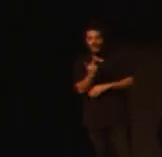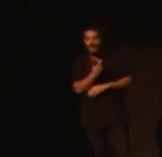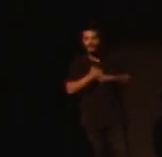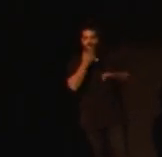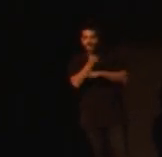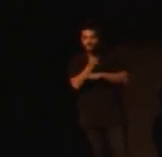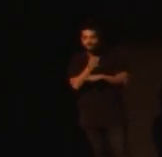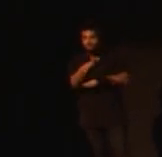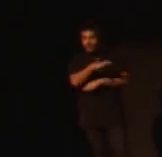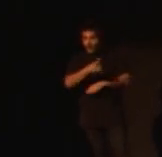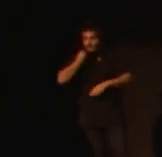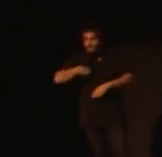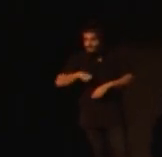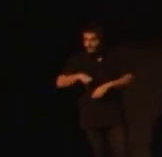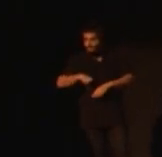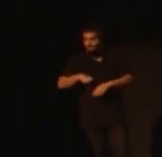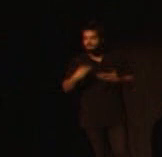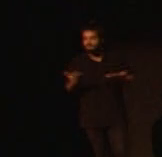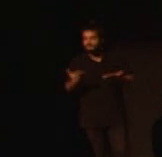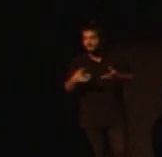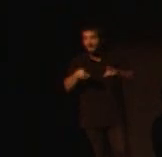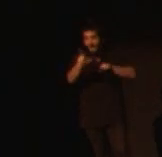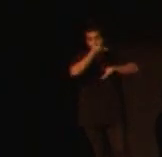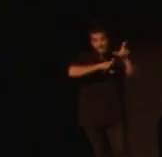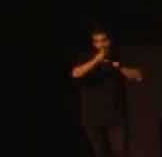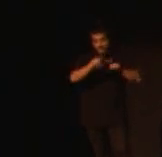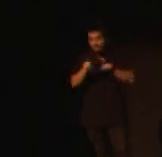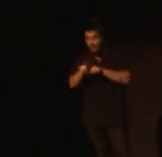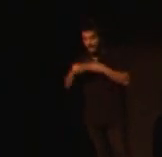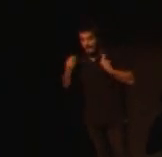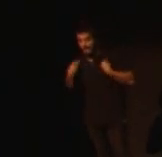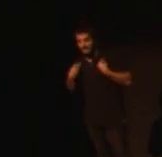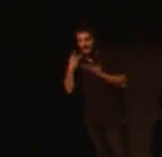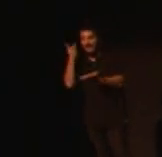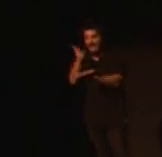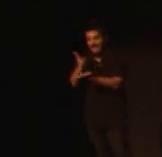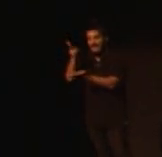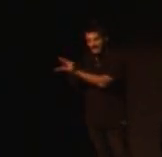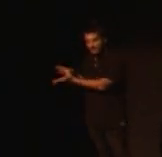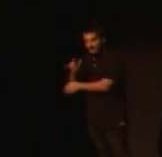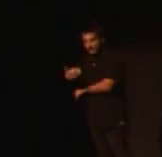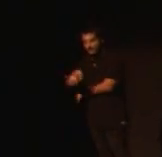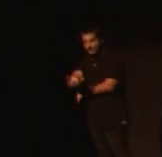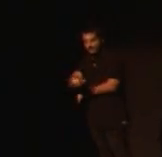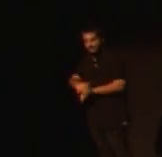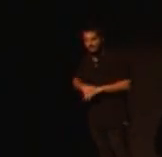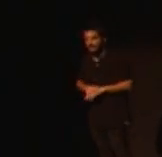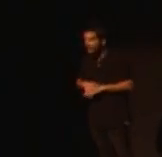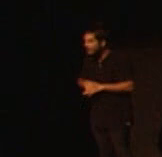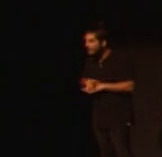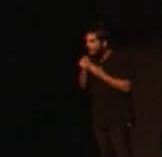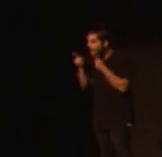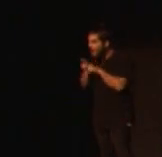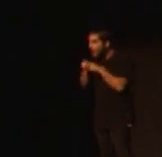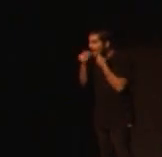los viajes, como en la vida, siempre se presentan retos. ¿Retos? Ay, mira, como los de las historias de la maleta. Sí,